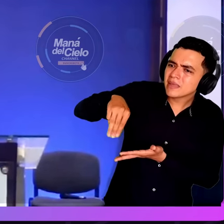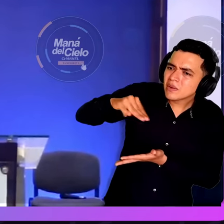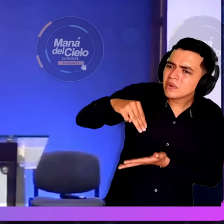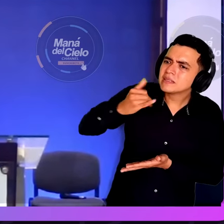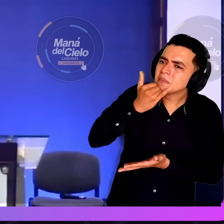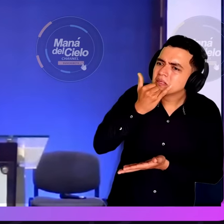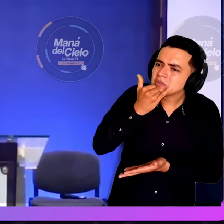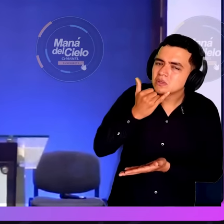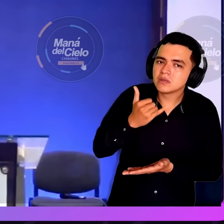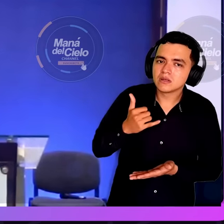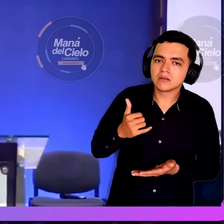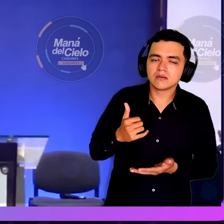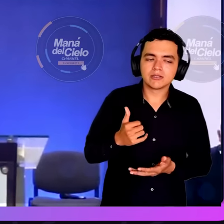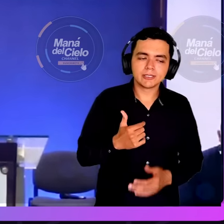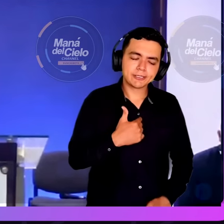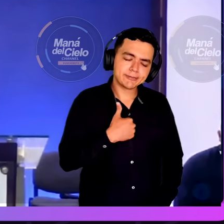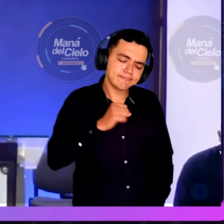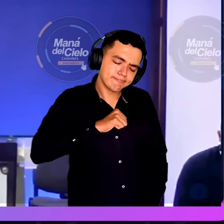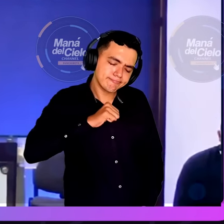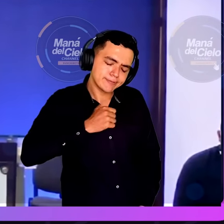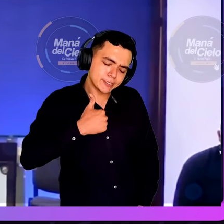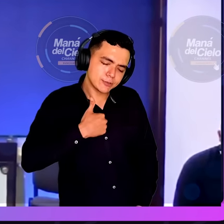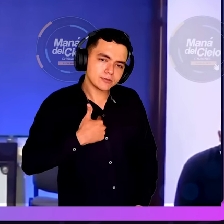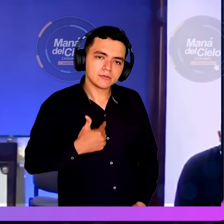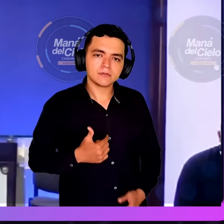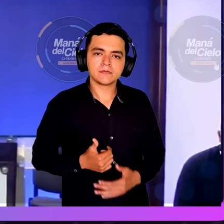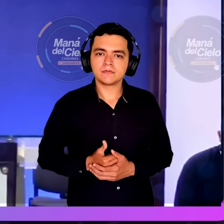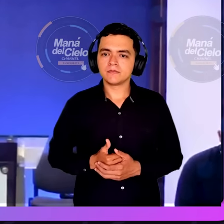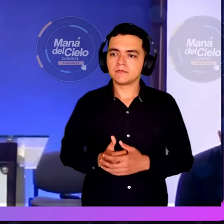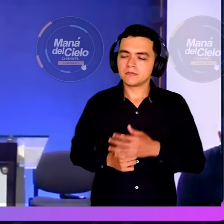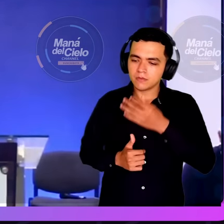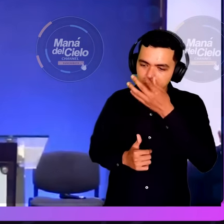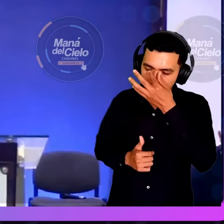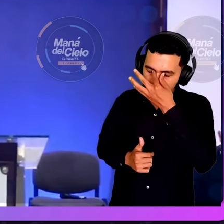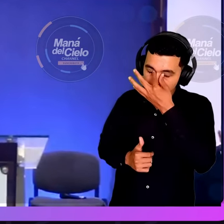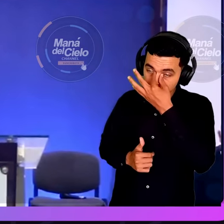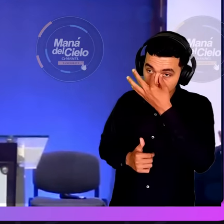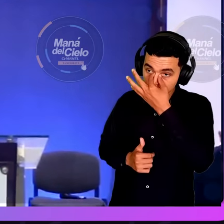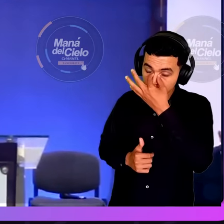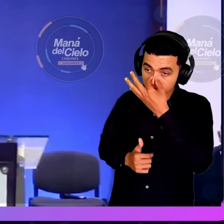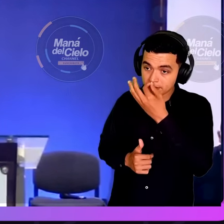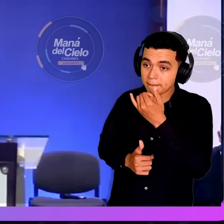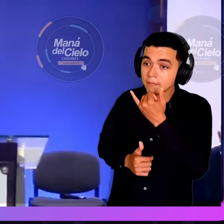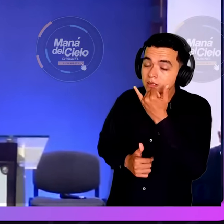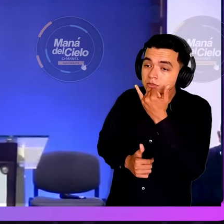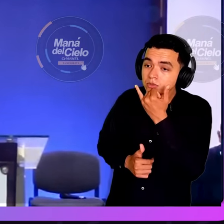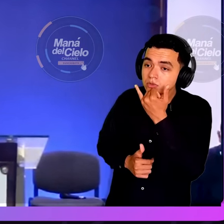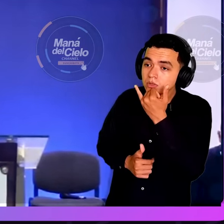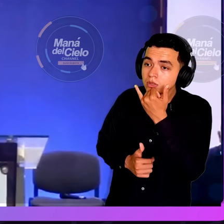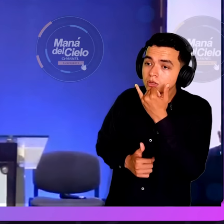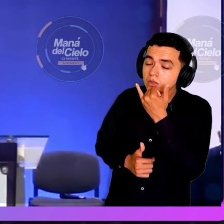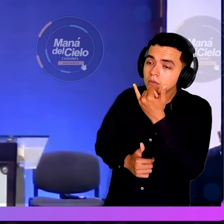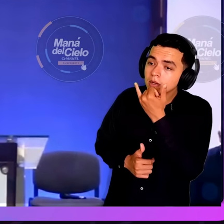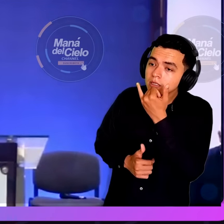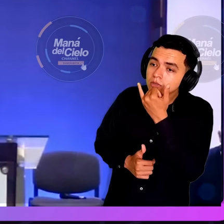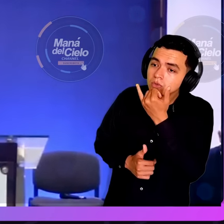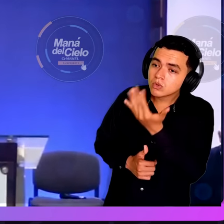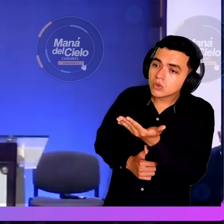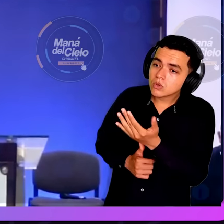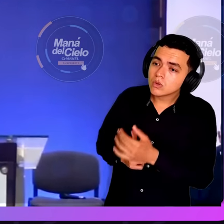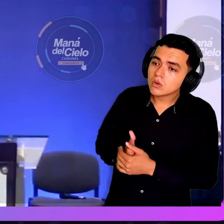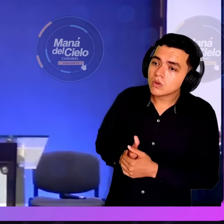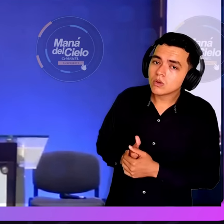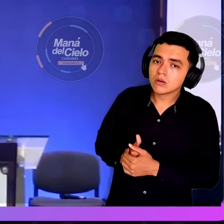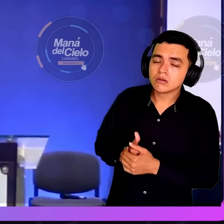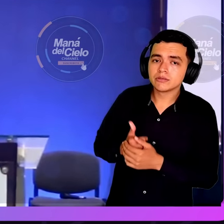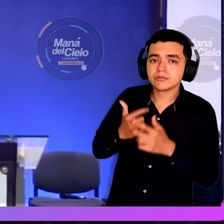como 15 días en todo caso, o 20 días, porque no había ido. Y luego, cuando ese fin de semana yo viajé algo, cuando yo